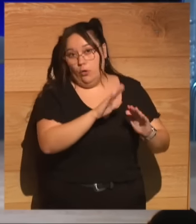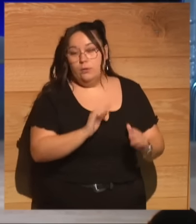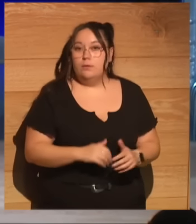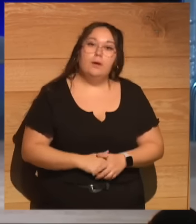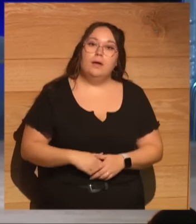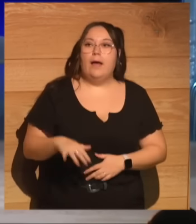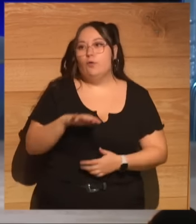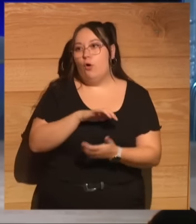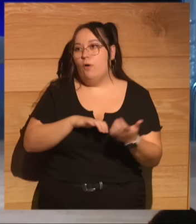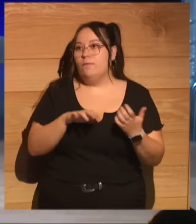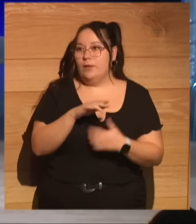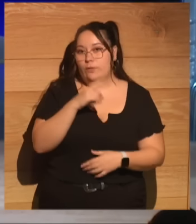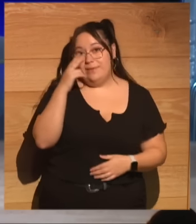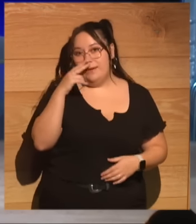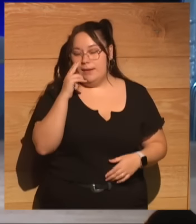conflicto de intereses.